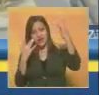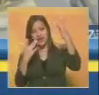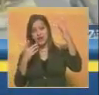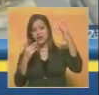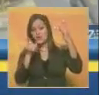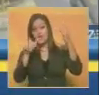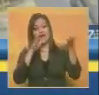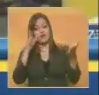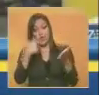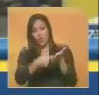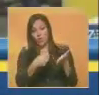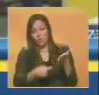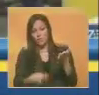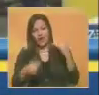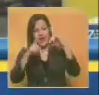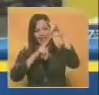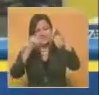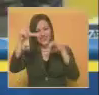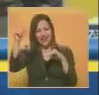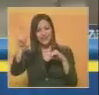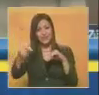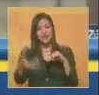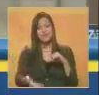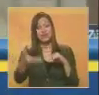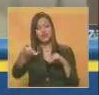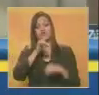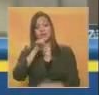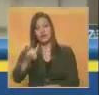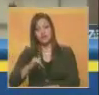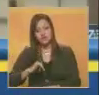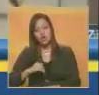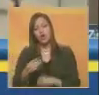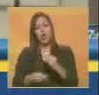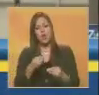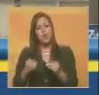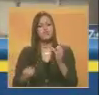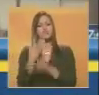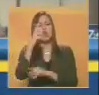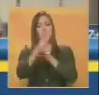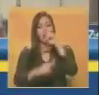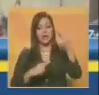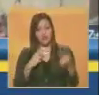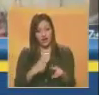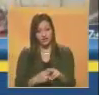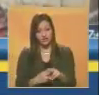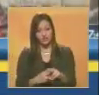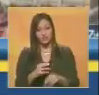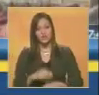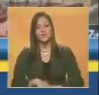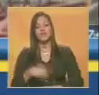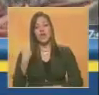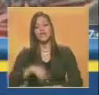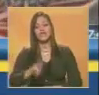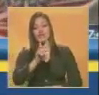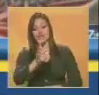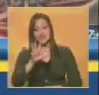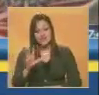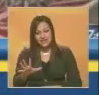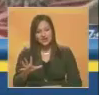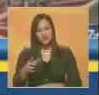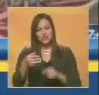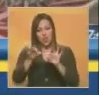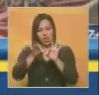tienen registro y de cuya formación es fundamental para establecer el origen del universo el Magallanes tendrá 25 m de